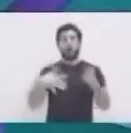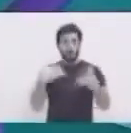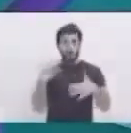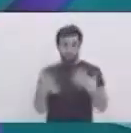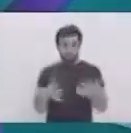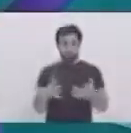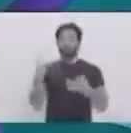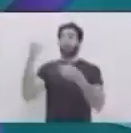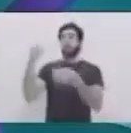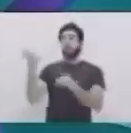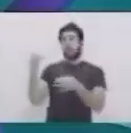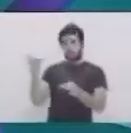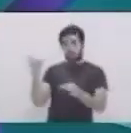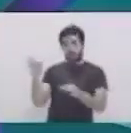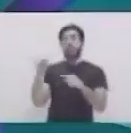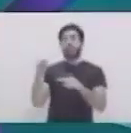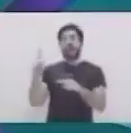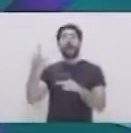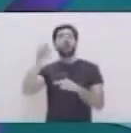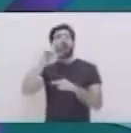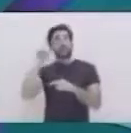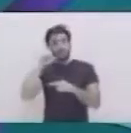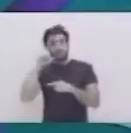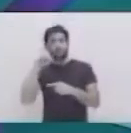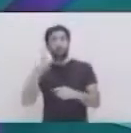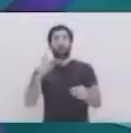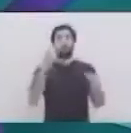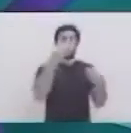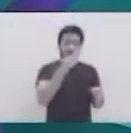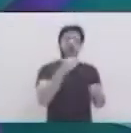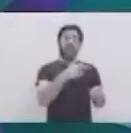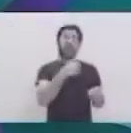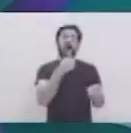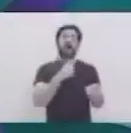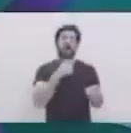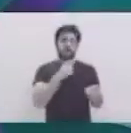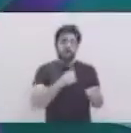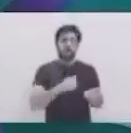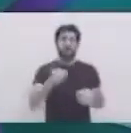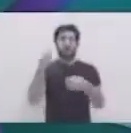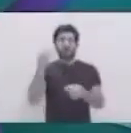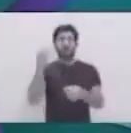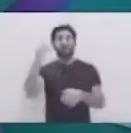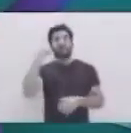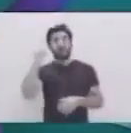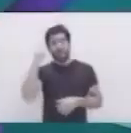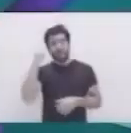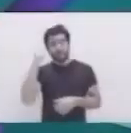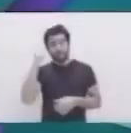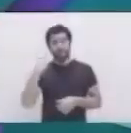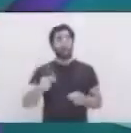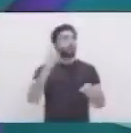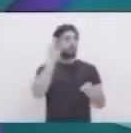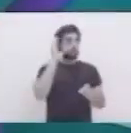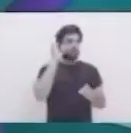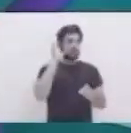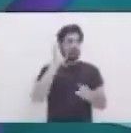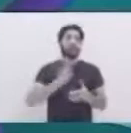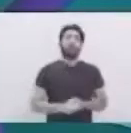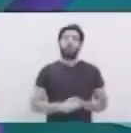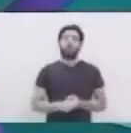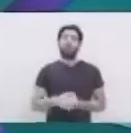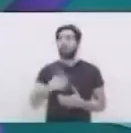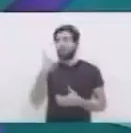caso vamos a utilizar amarillo de dos tonos, color café, negro y blanco, un poco de pegamento o